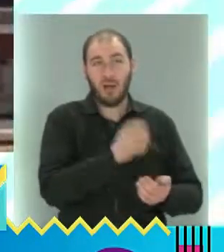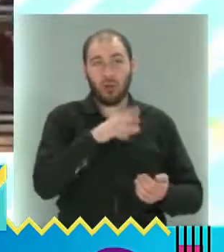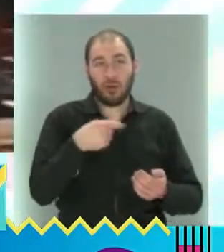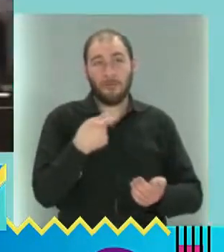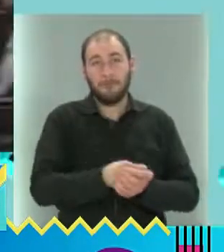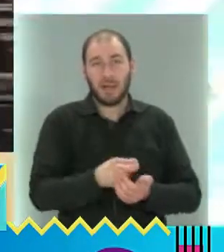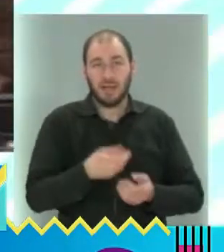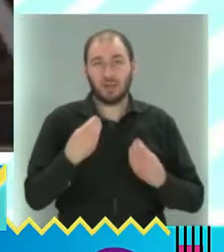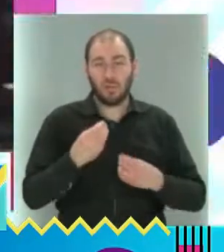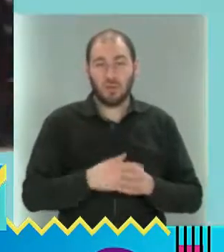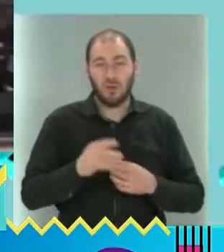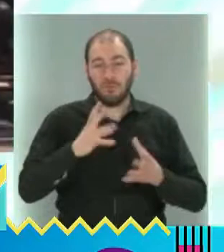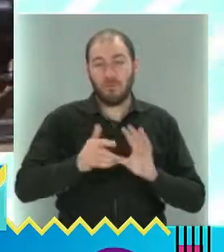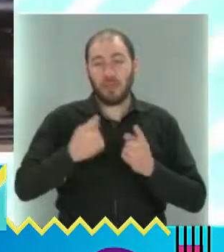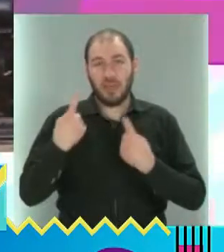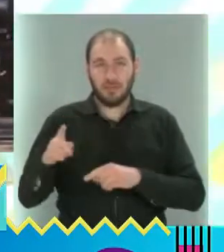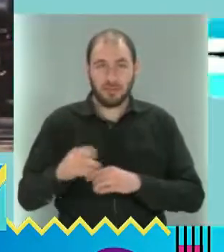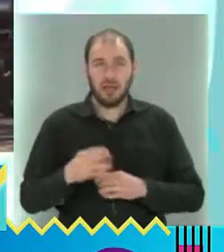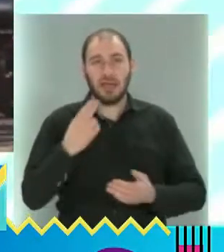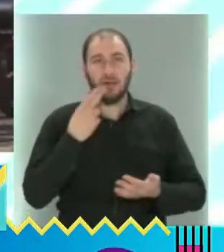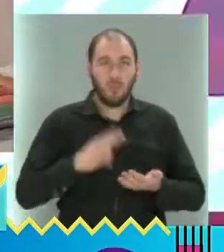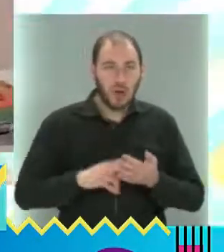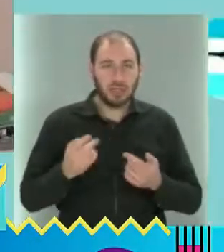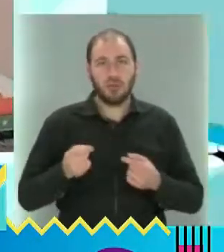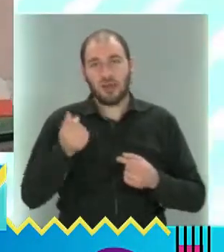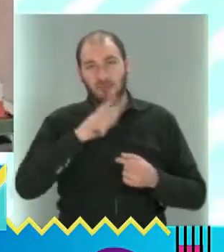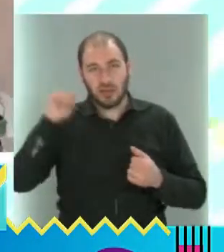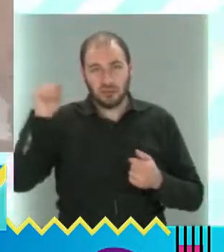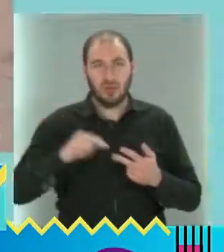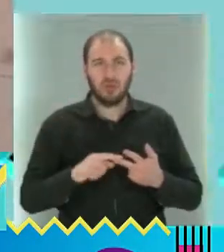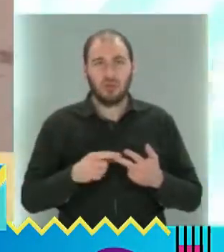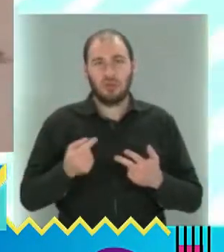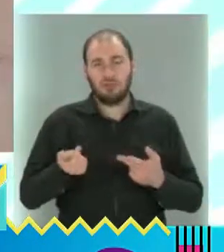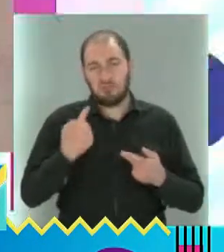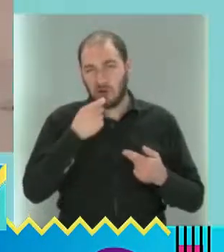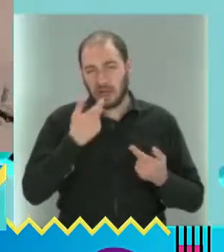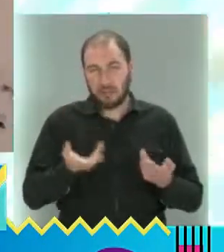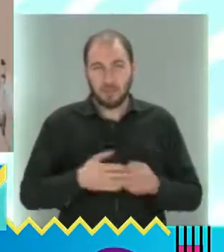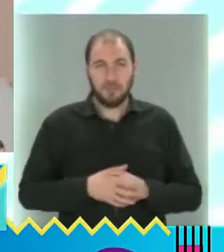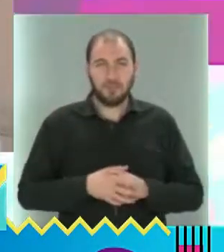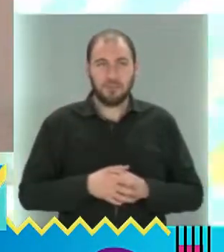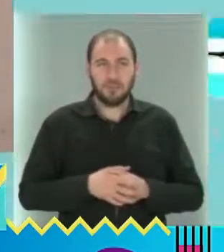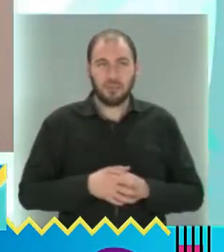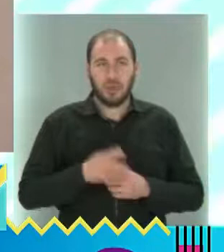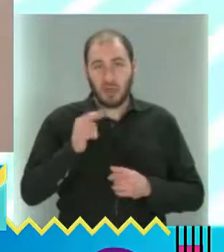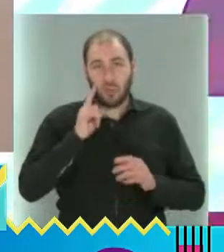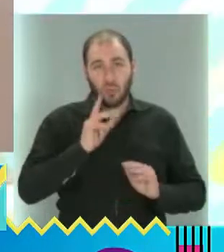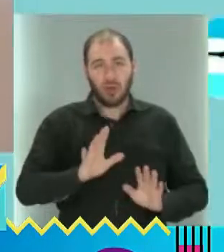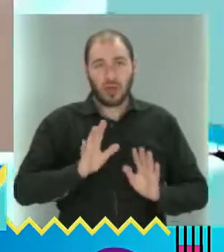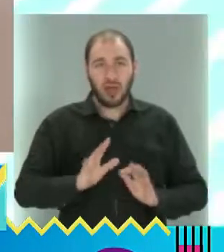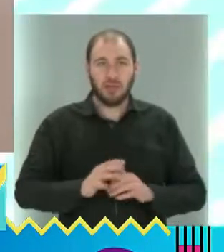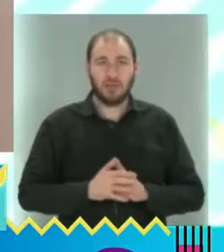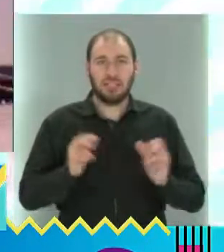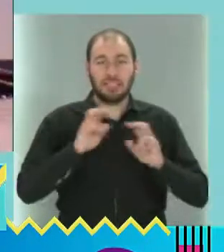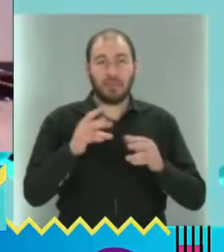paga a través de otra cosa, a través de un impuesto, a través de la inflación. En este caso, hay que tener cuidado acá en